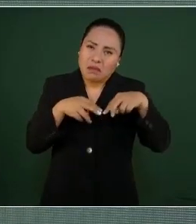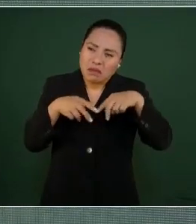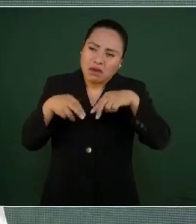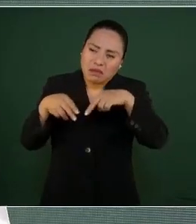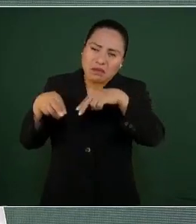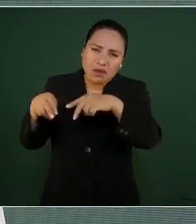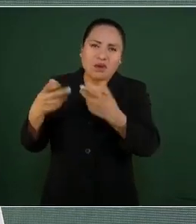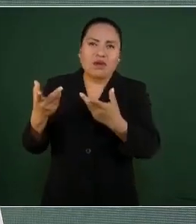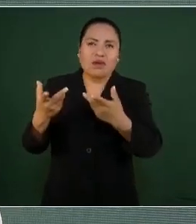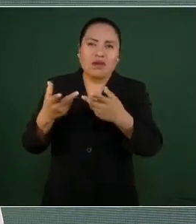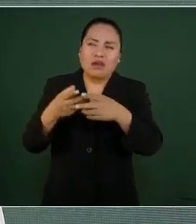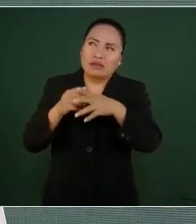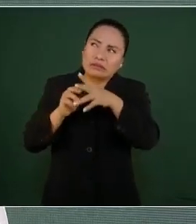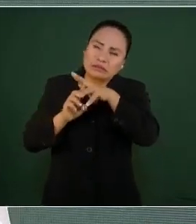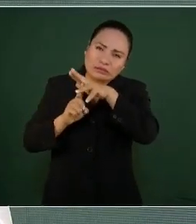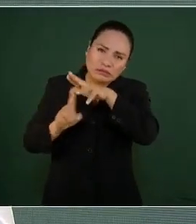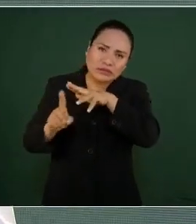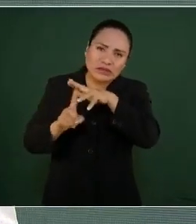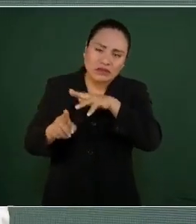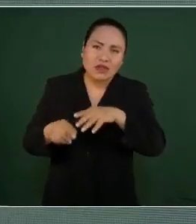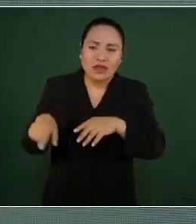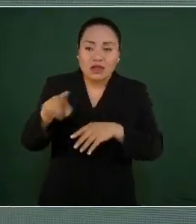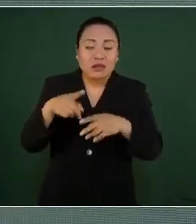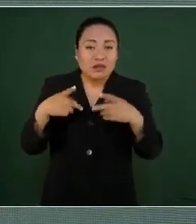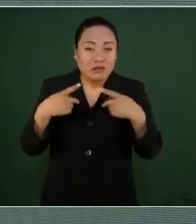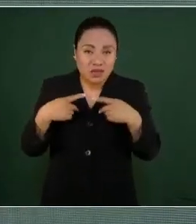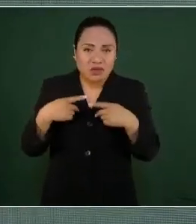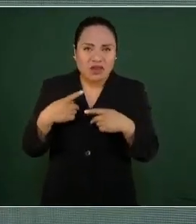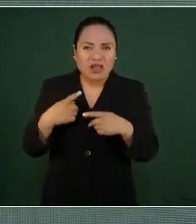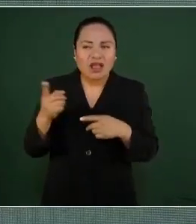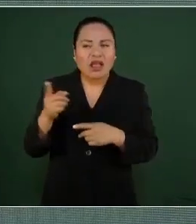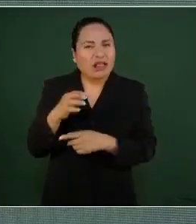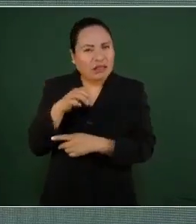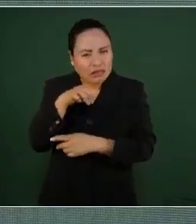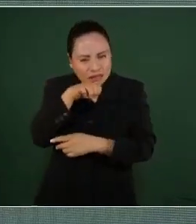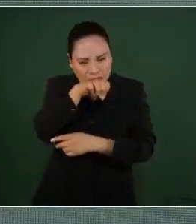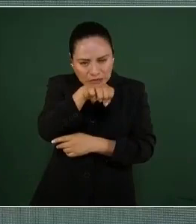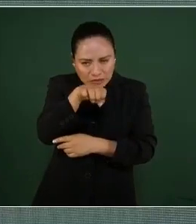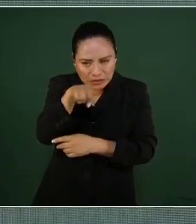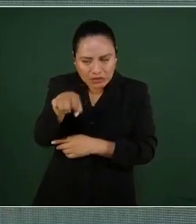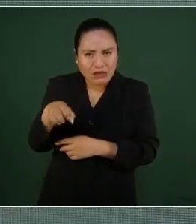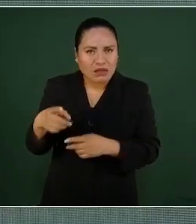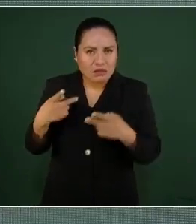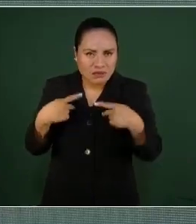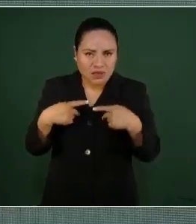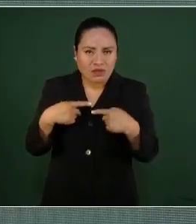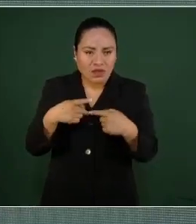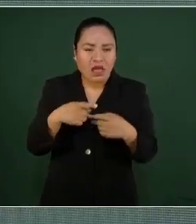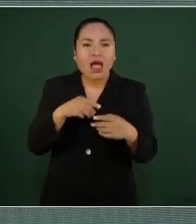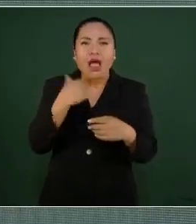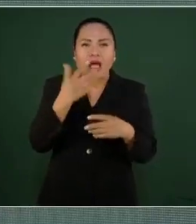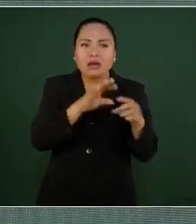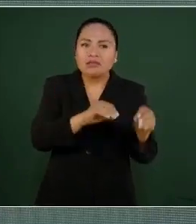los engañan los traficantes de personas y